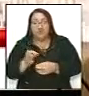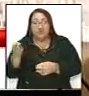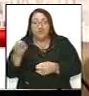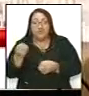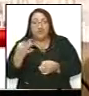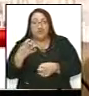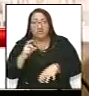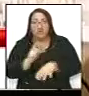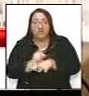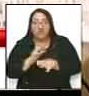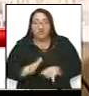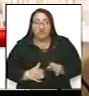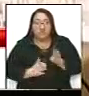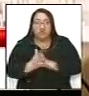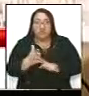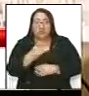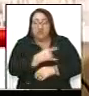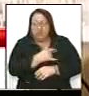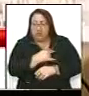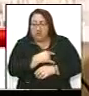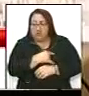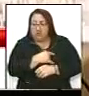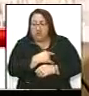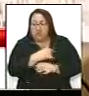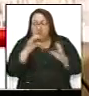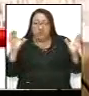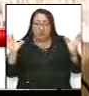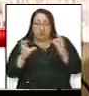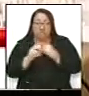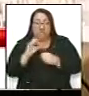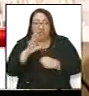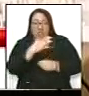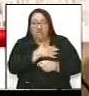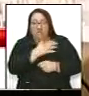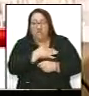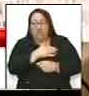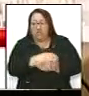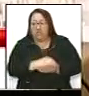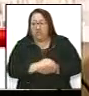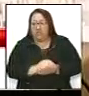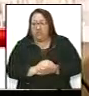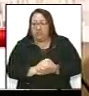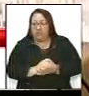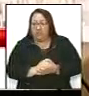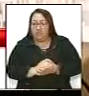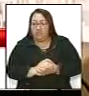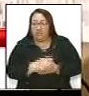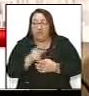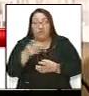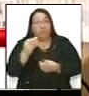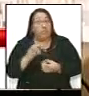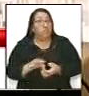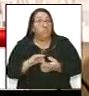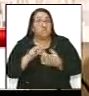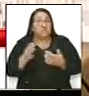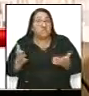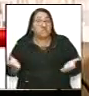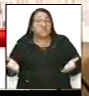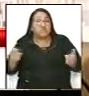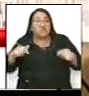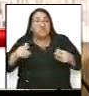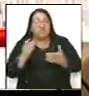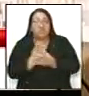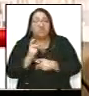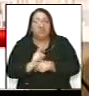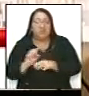cuántos alumnos ingresan a la universidad, entonces está suprimiendo el quinto de secundaria. Y esto, Presidenta, es muy, muy delicado, porque acá el Ministerio de Educación